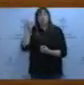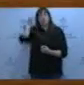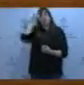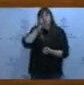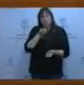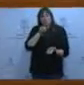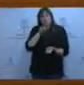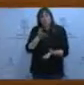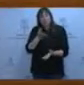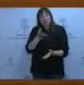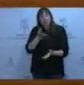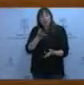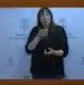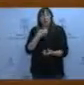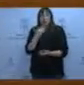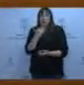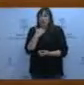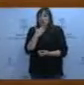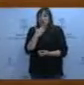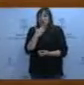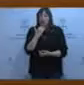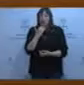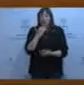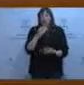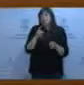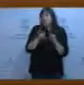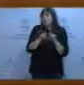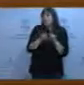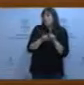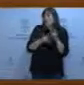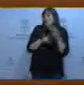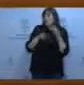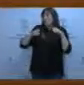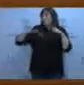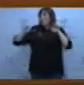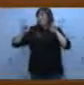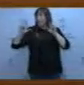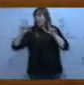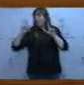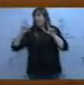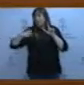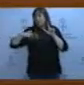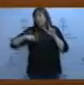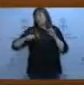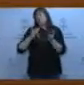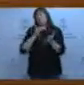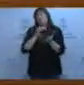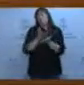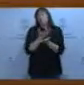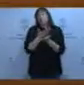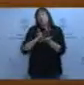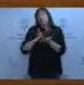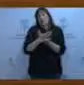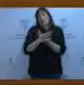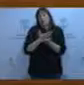lo que se denomina un fenómeno Werther, basándose en el protagonista de la novela de Goethe, un efecto